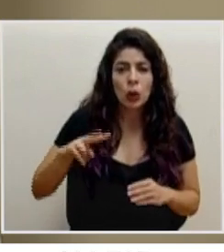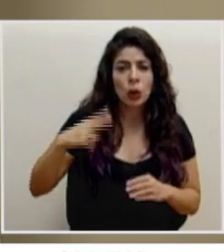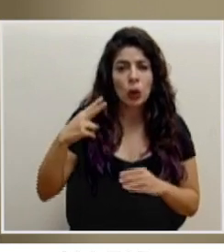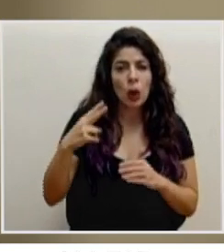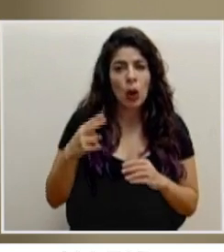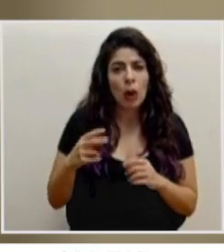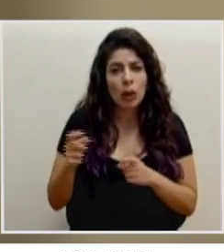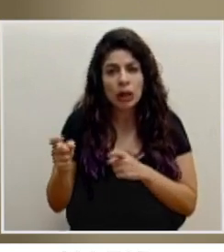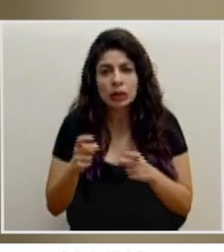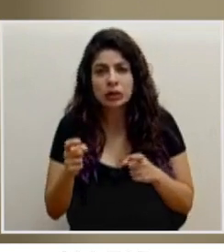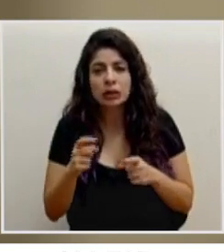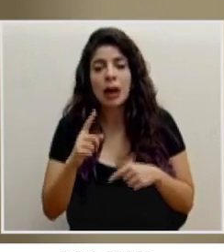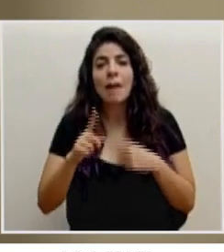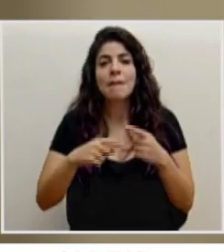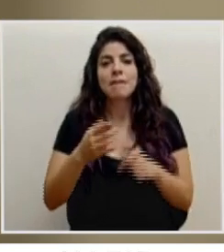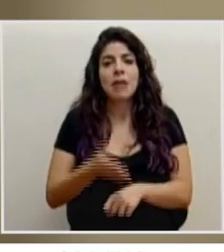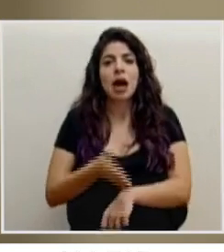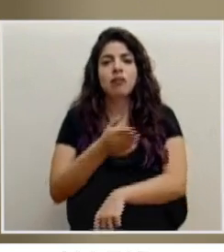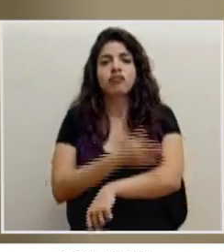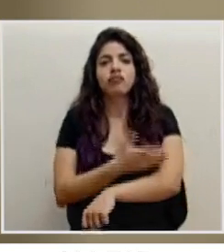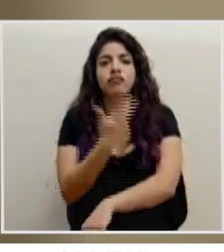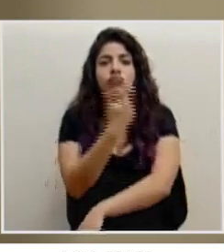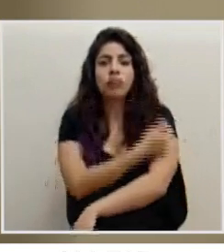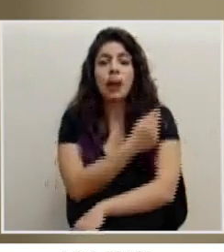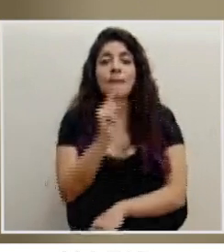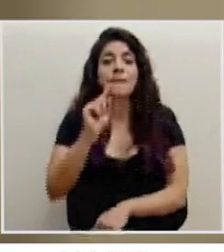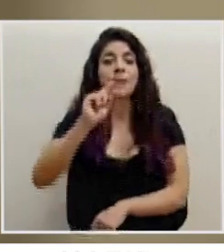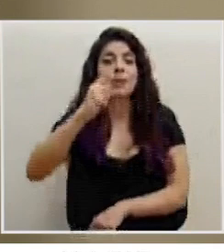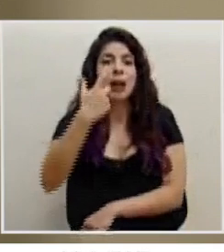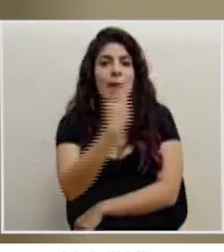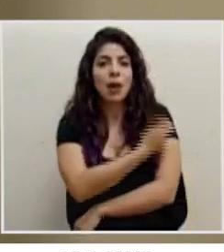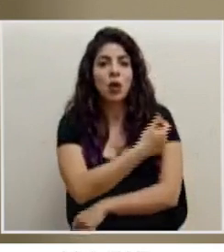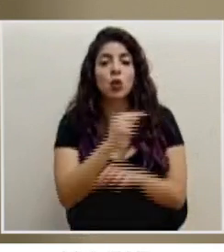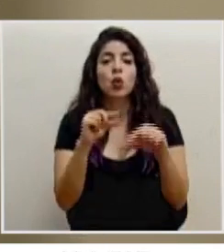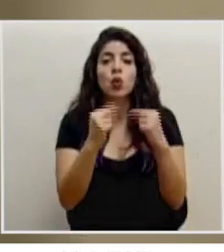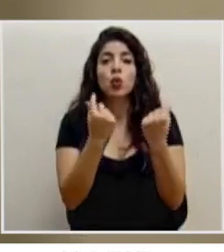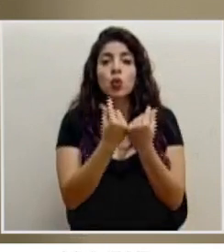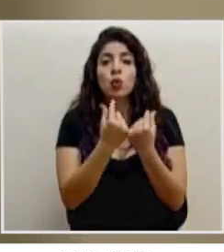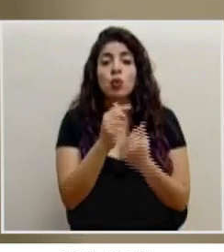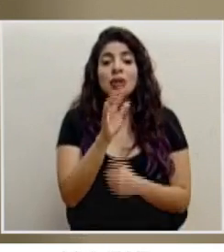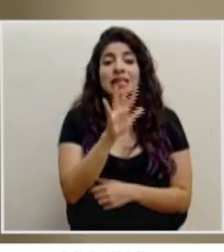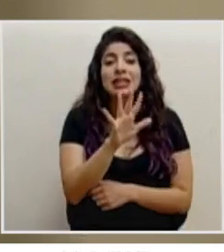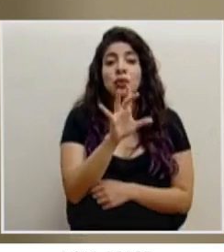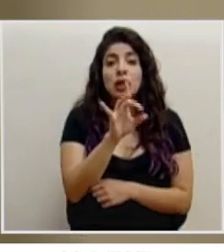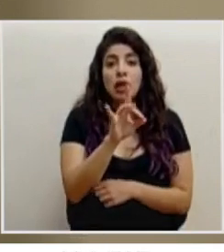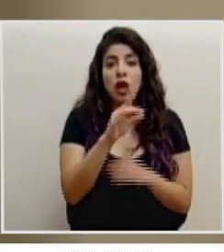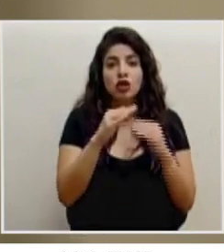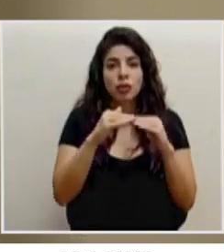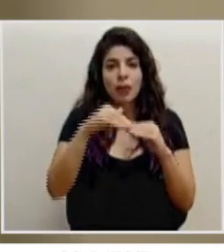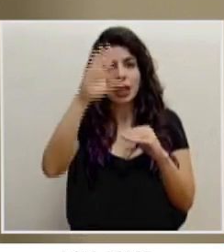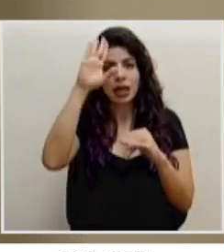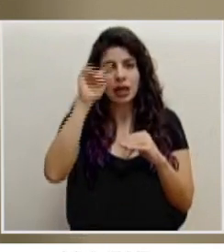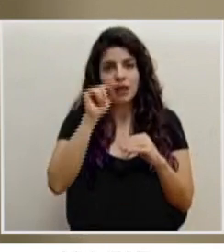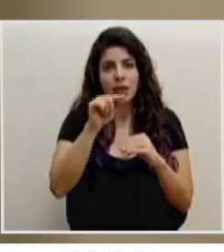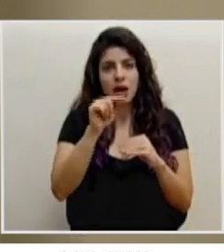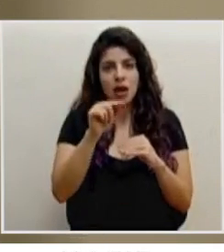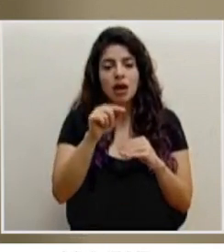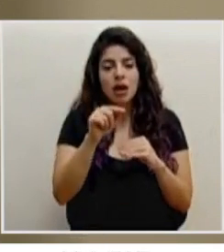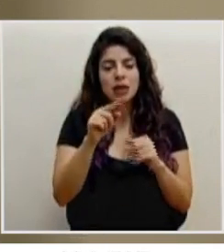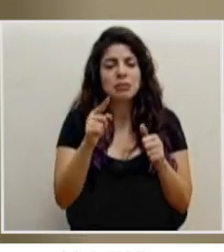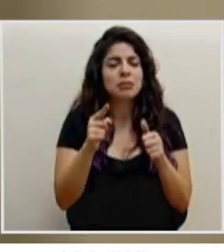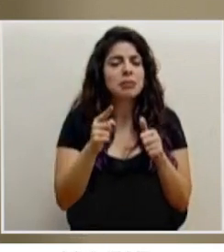vamos a optimizar la distribución y aplicación de primeras dosis del grupo de población de 58 años y más,